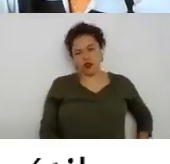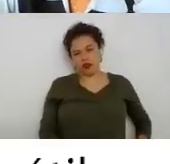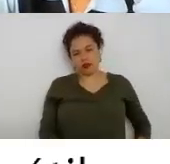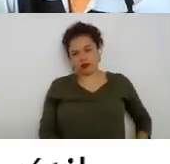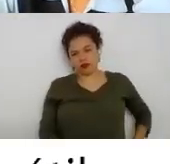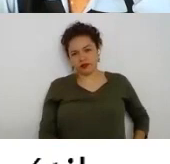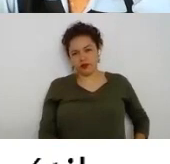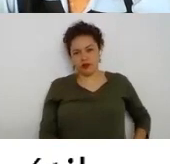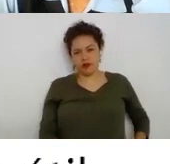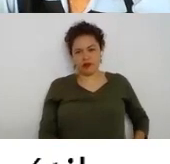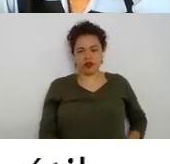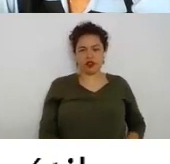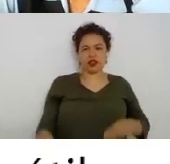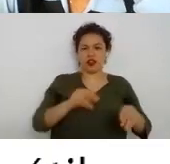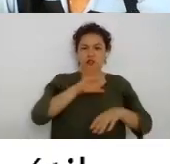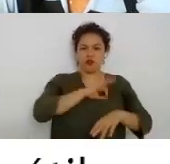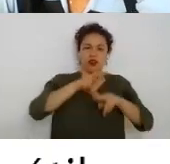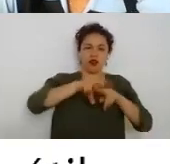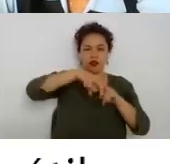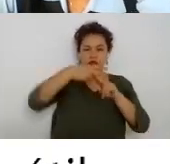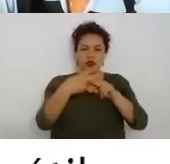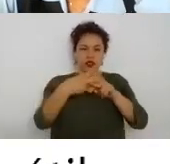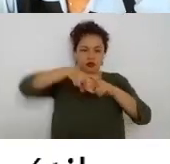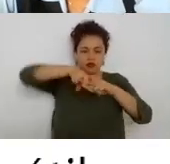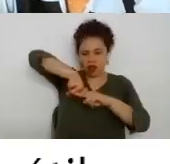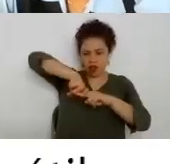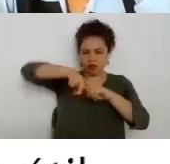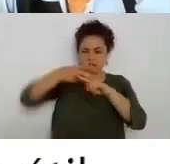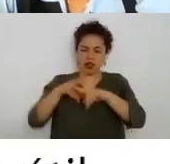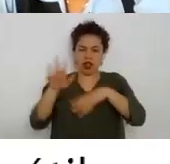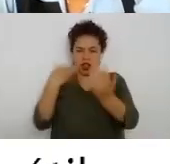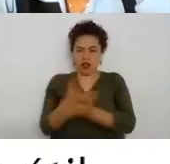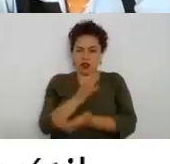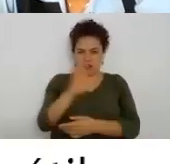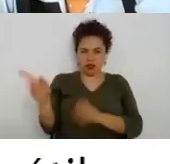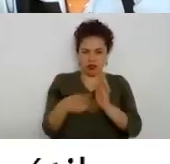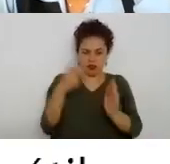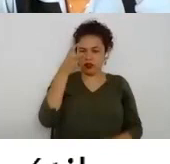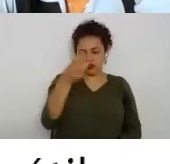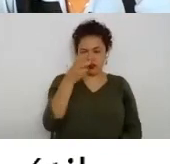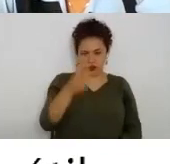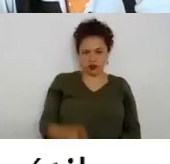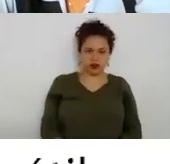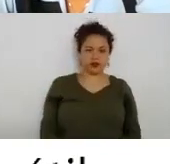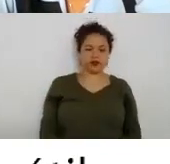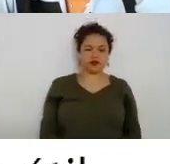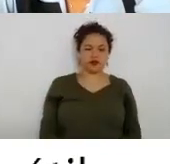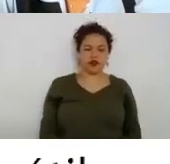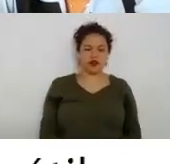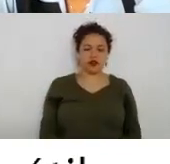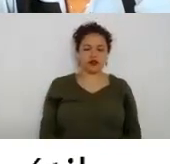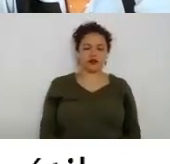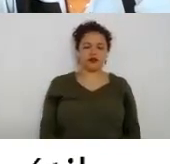además se puede mover, ¿no? Hacia cualquier lado. Corre el riesgo de caerse. Exactamente. Y además, recordemos